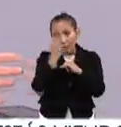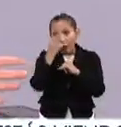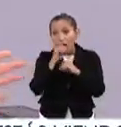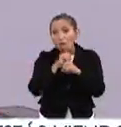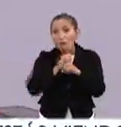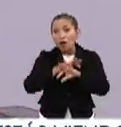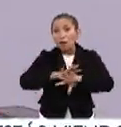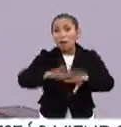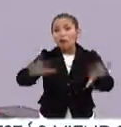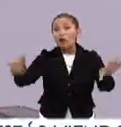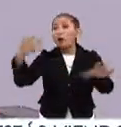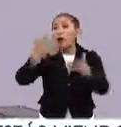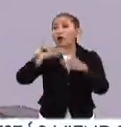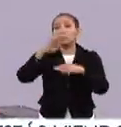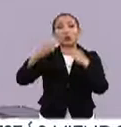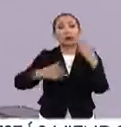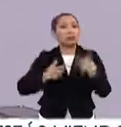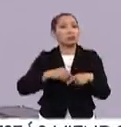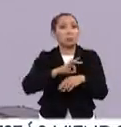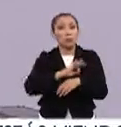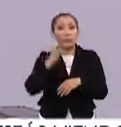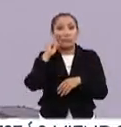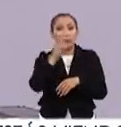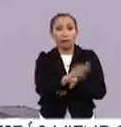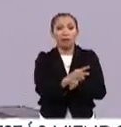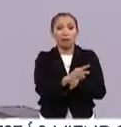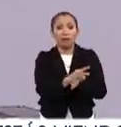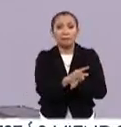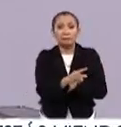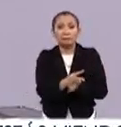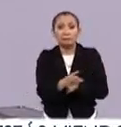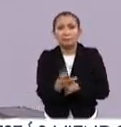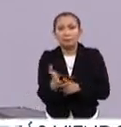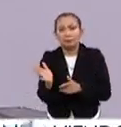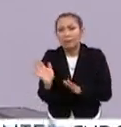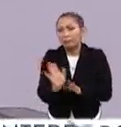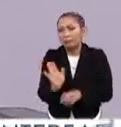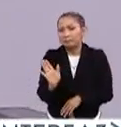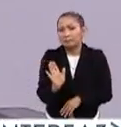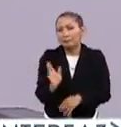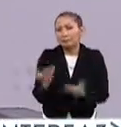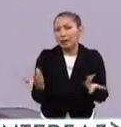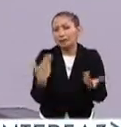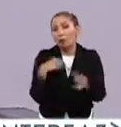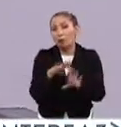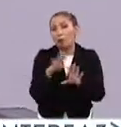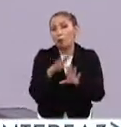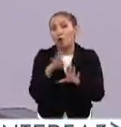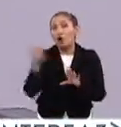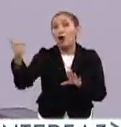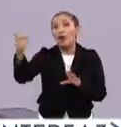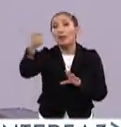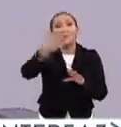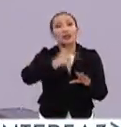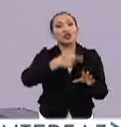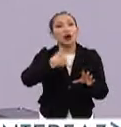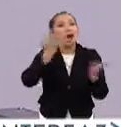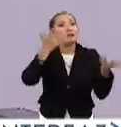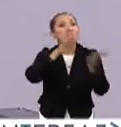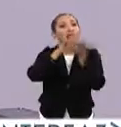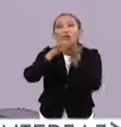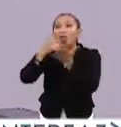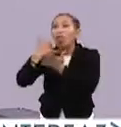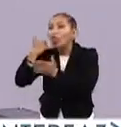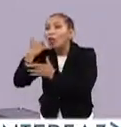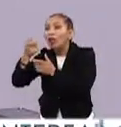de información están al alcance ahora de todas las personas, ¿no? Parece que podríamos tener pues casi un reportero en cada persona que tenga un